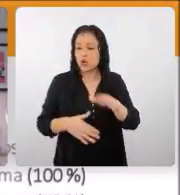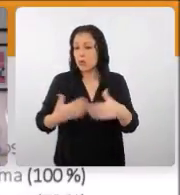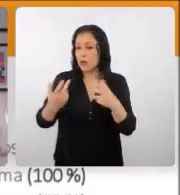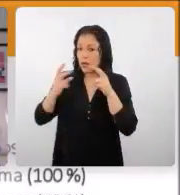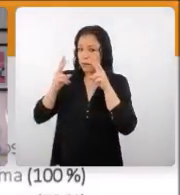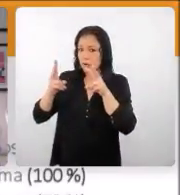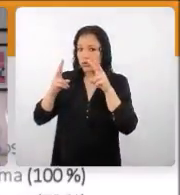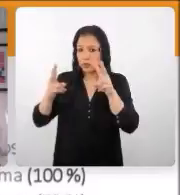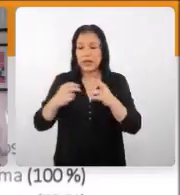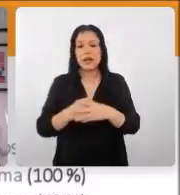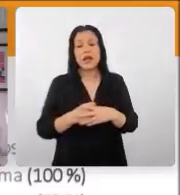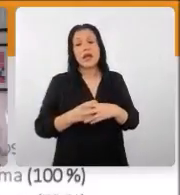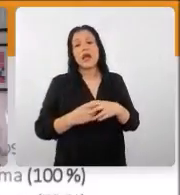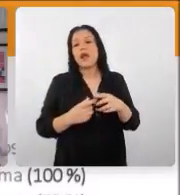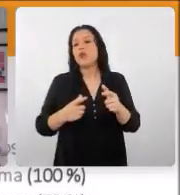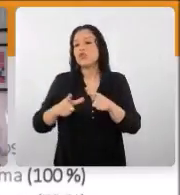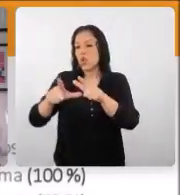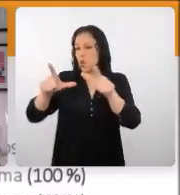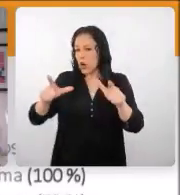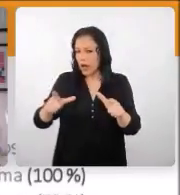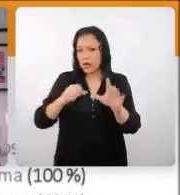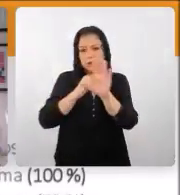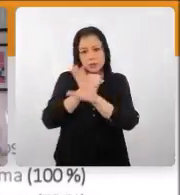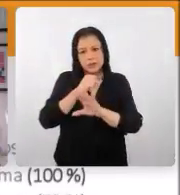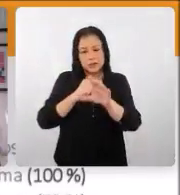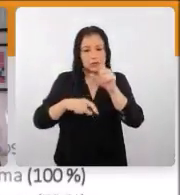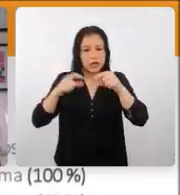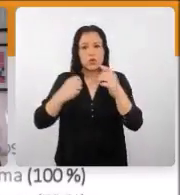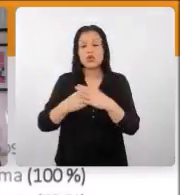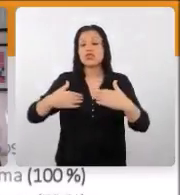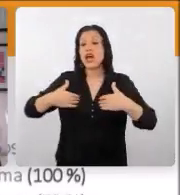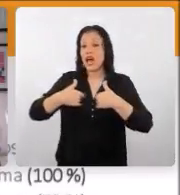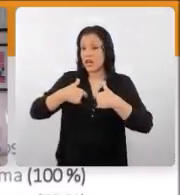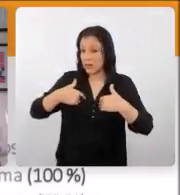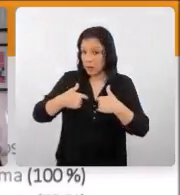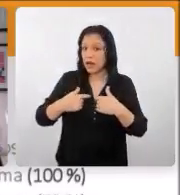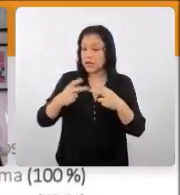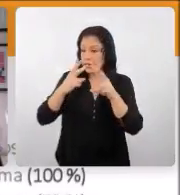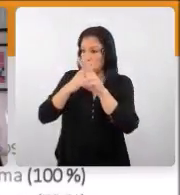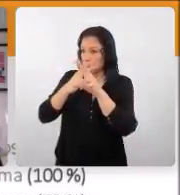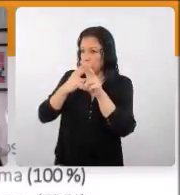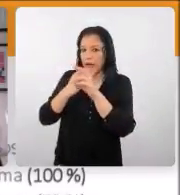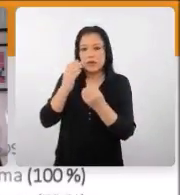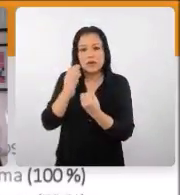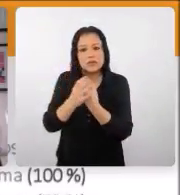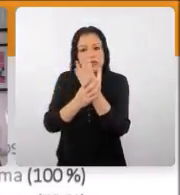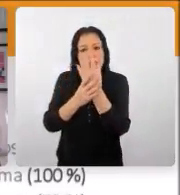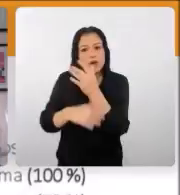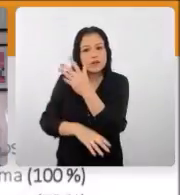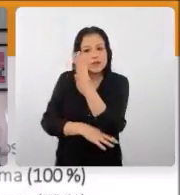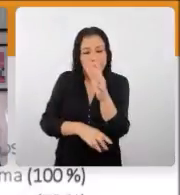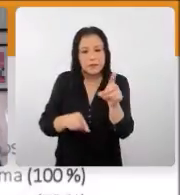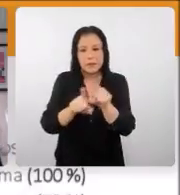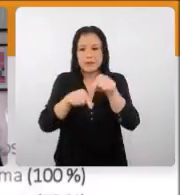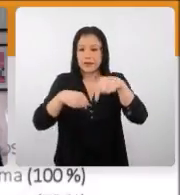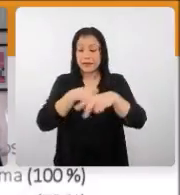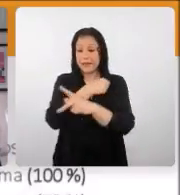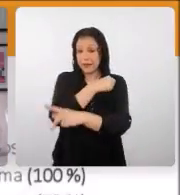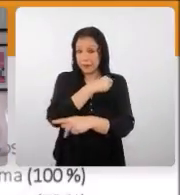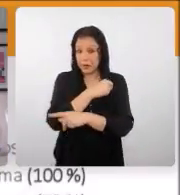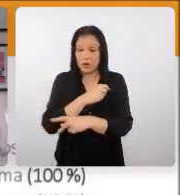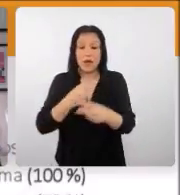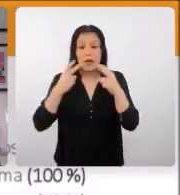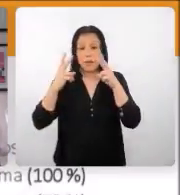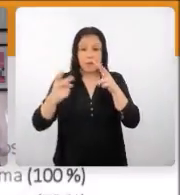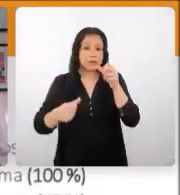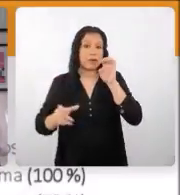lo que es la preservación, ¿no? De algunas especies, ¿no? De la flora y la fauna de nuestro país. Vamos a ver, por ejemplo, lo que